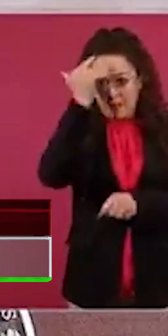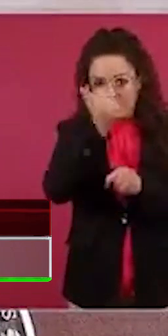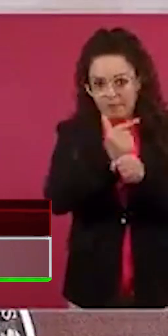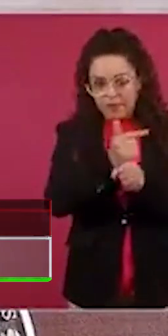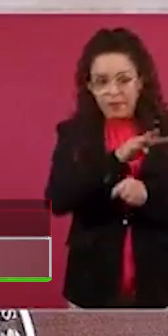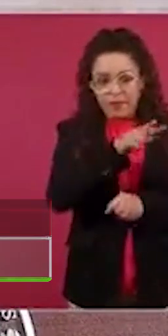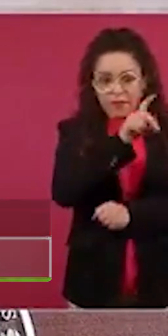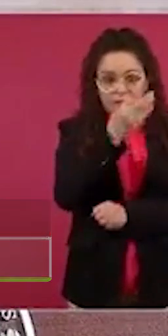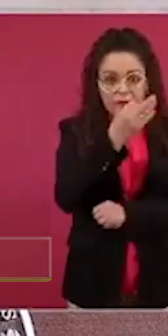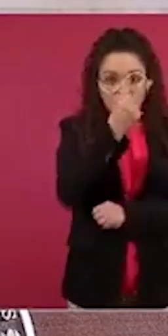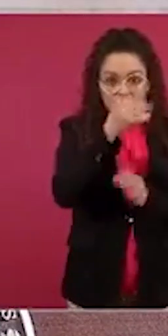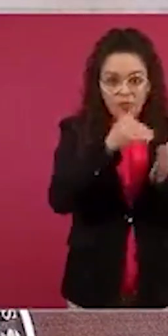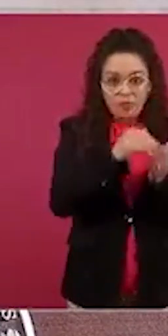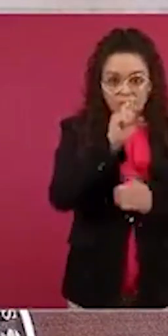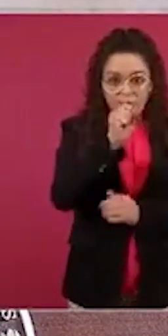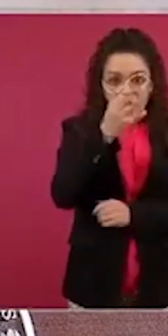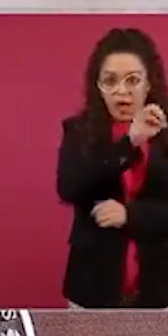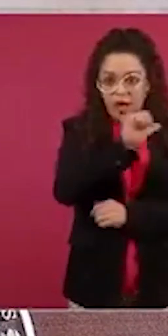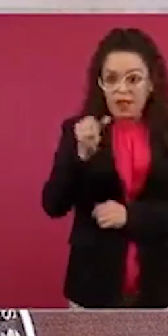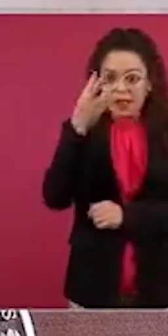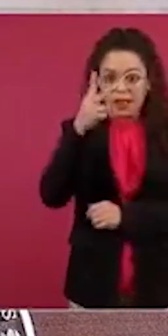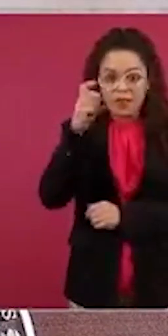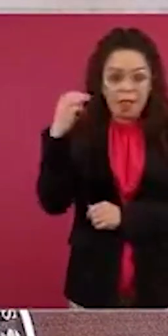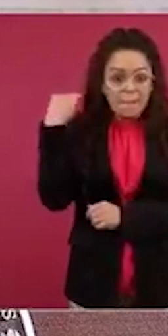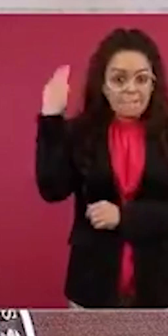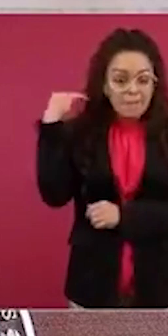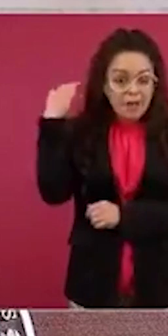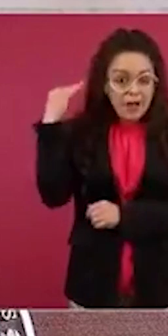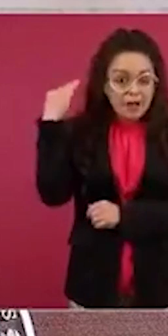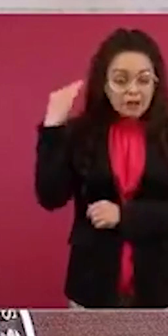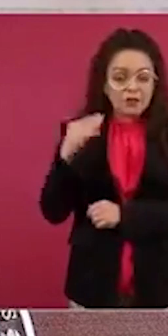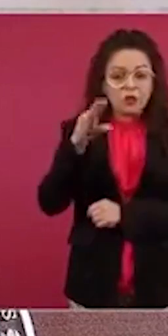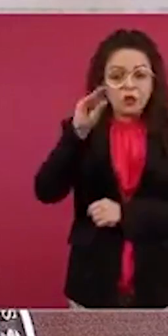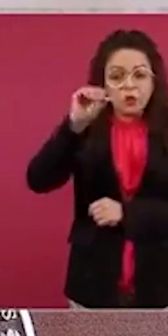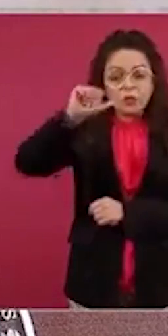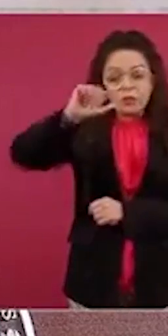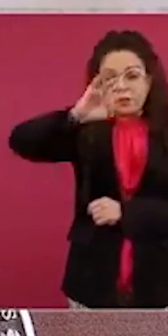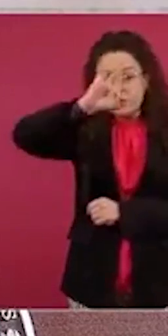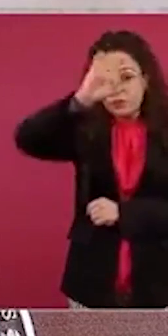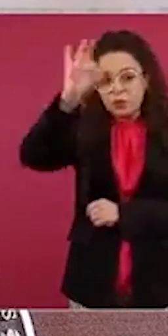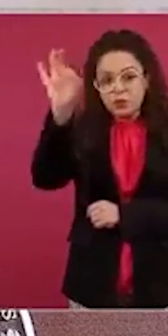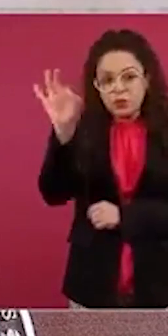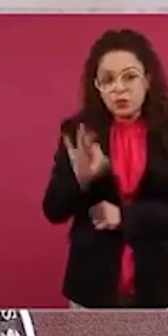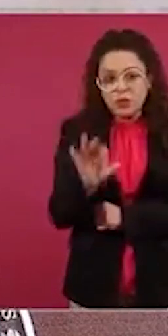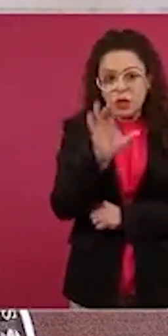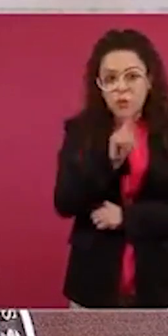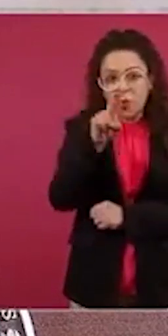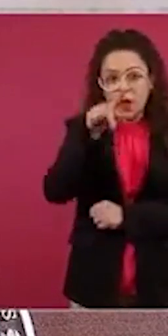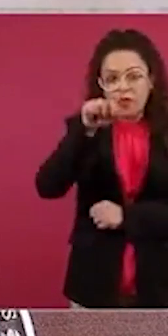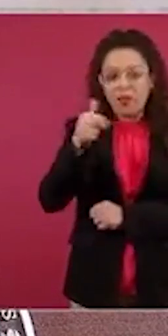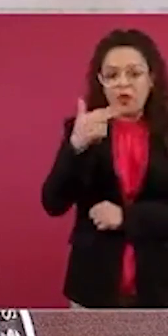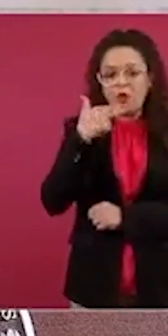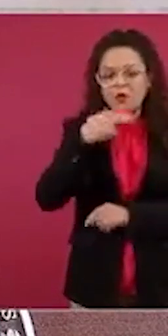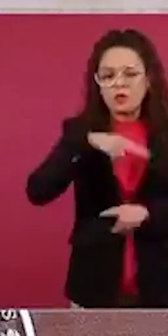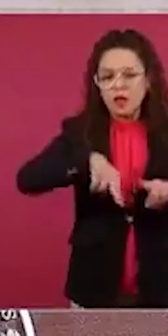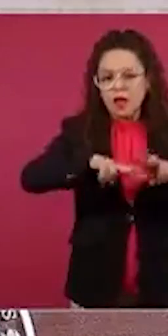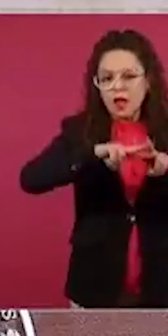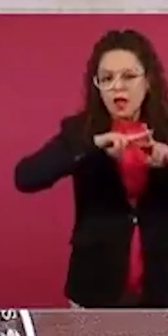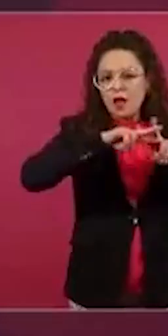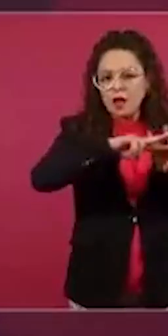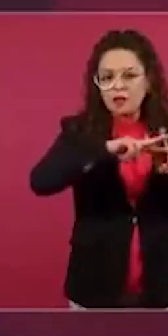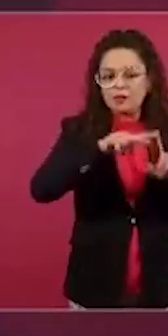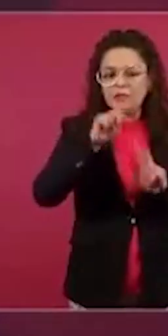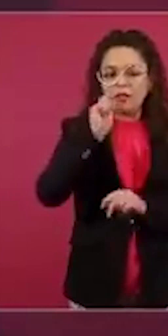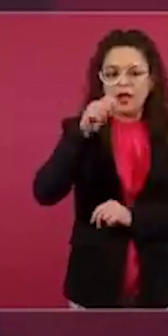2024 al 3 de marzo 96 por de las cuentas que usaron la etiqueta narcopresidente son